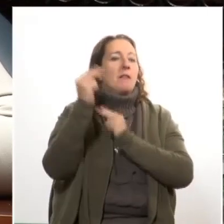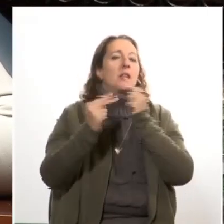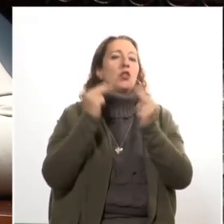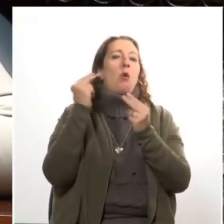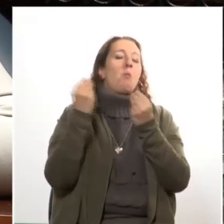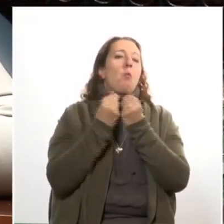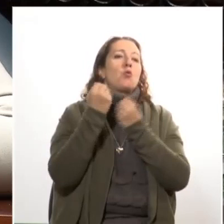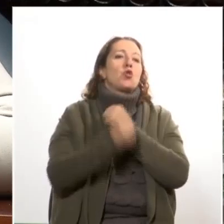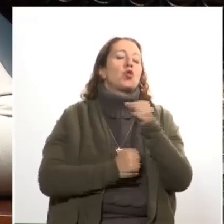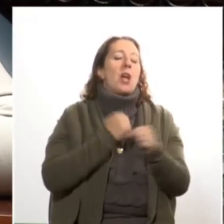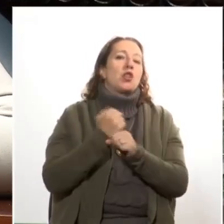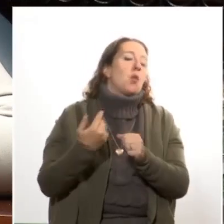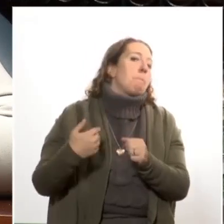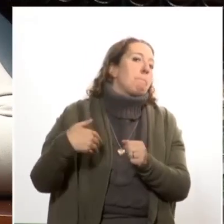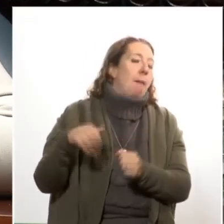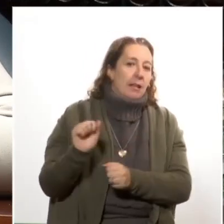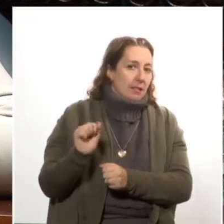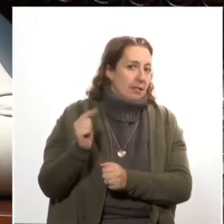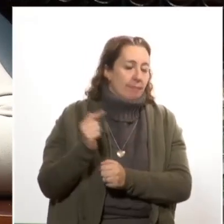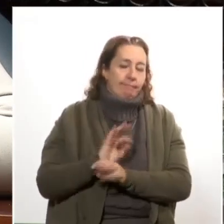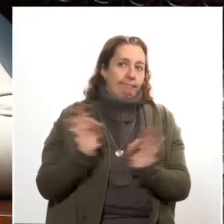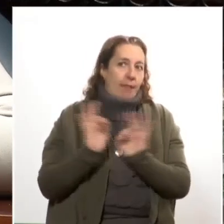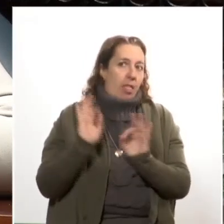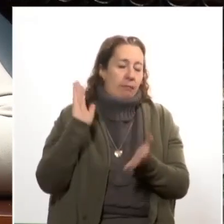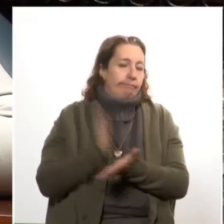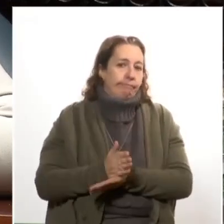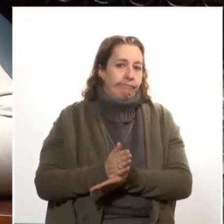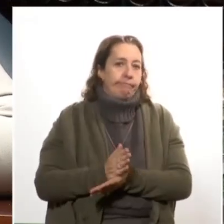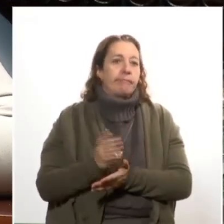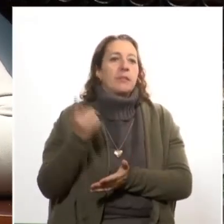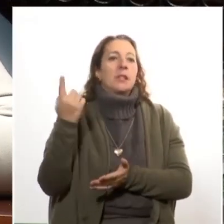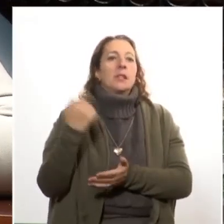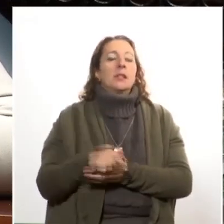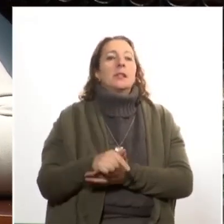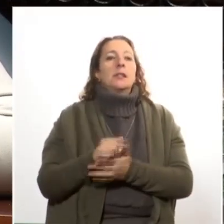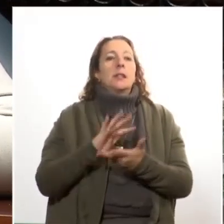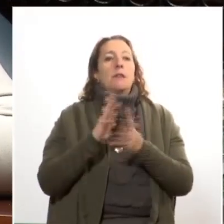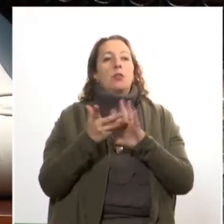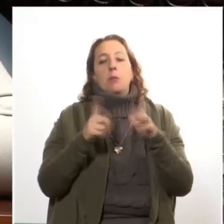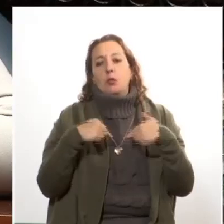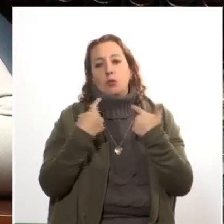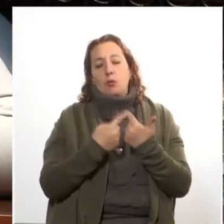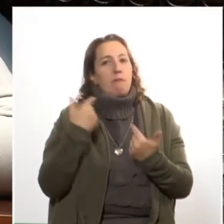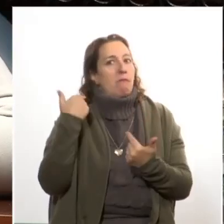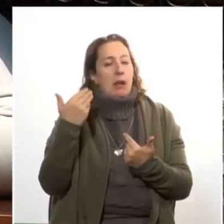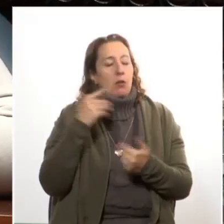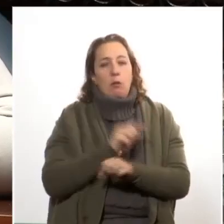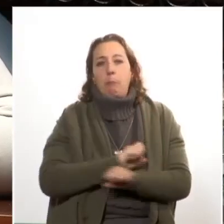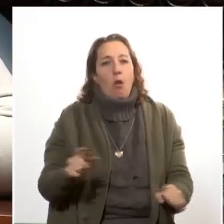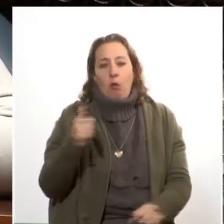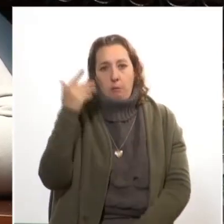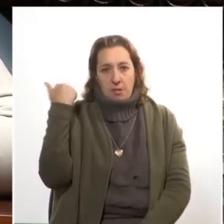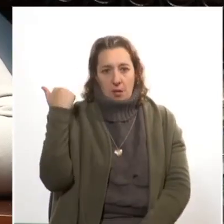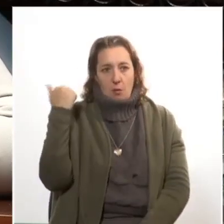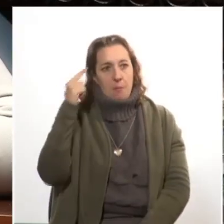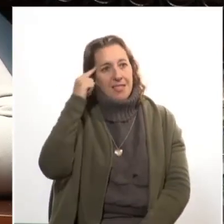más de impunidad. Partió aguas, reabrió heridas y desde nuestro punto de vista validó lo peor del pasado.